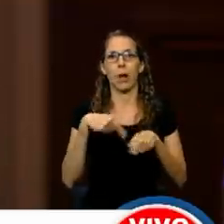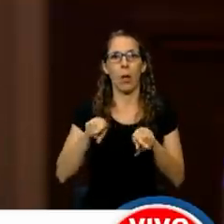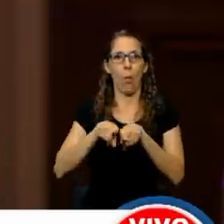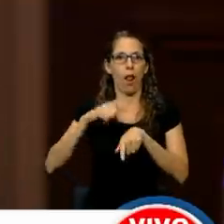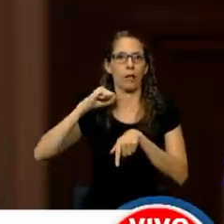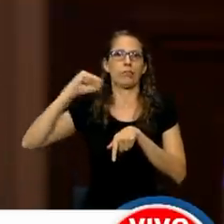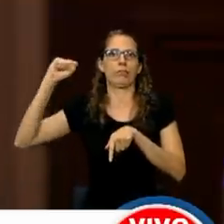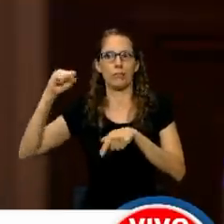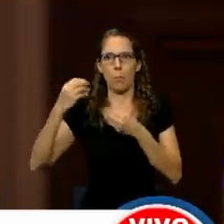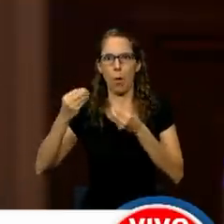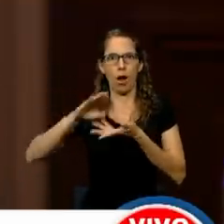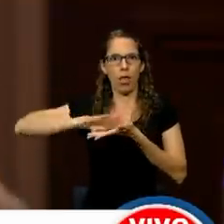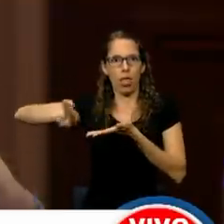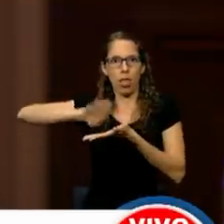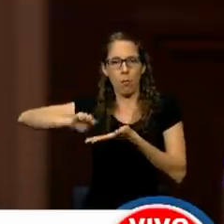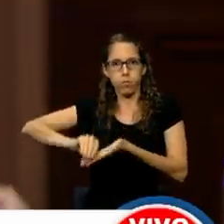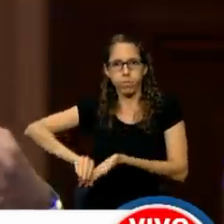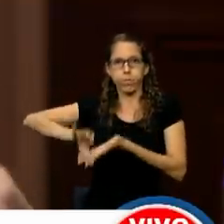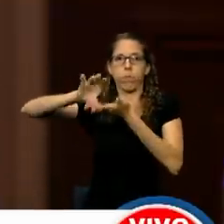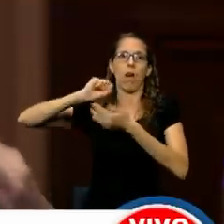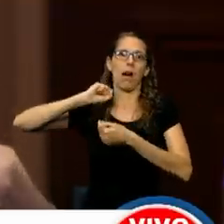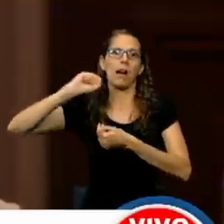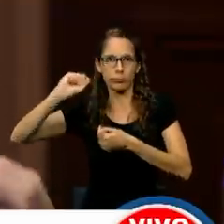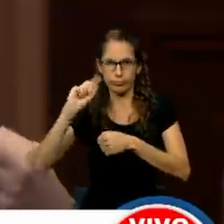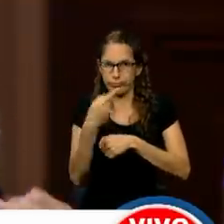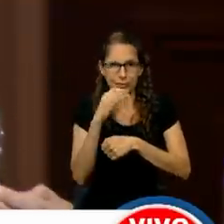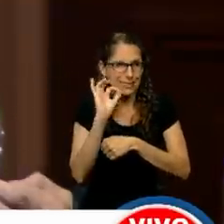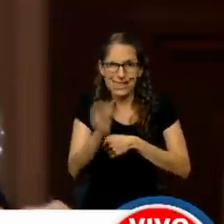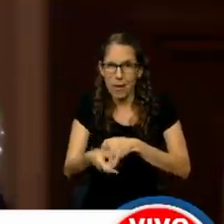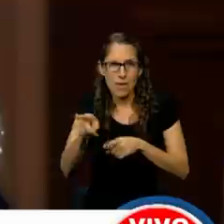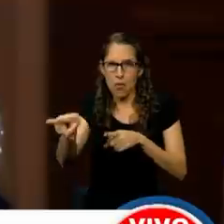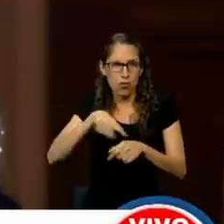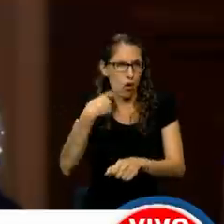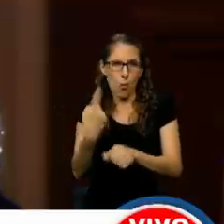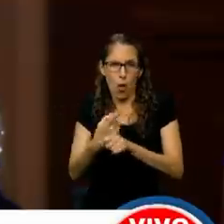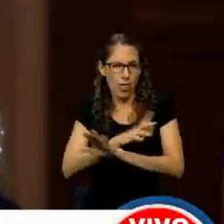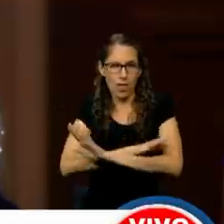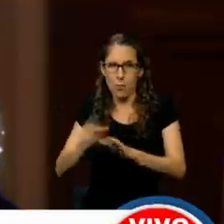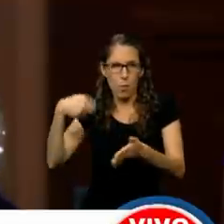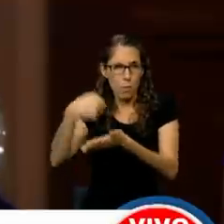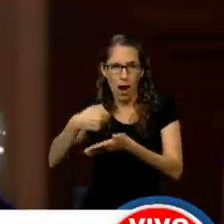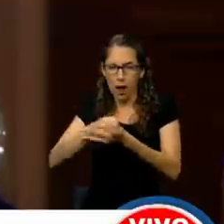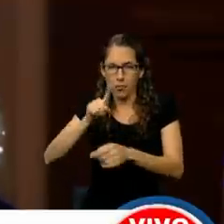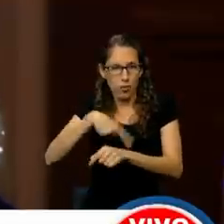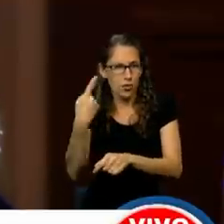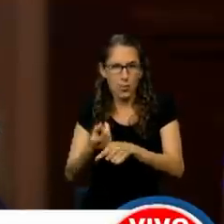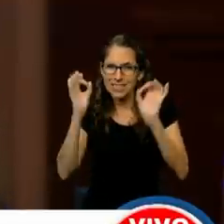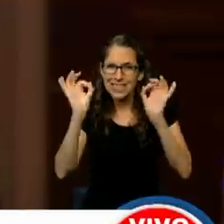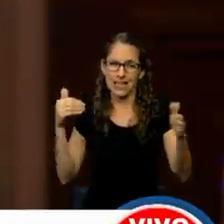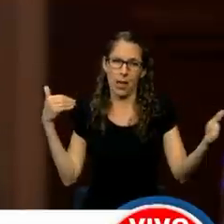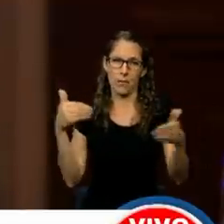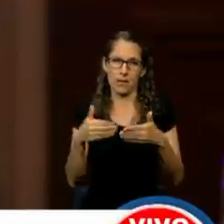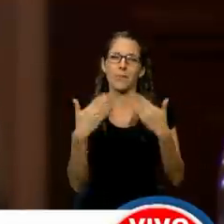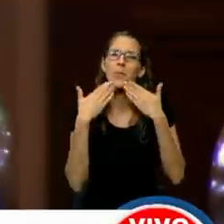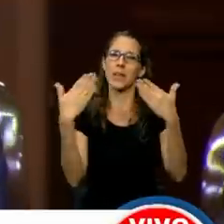por una deuda que siempre se supo que no se podía pagar siempre se supo que no se podía pagar muchas